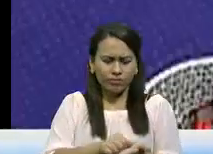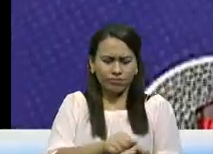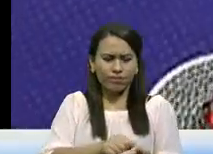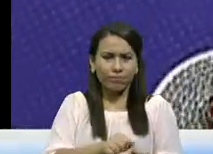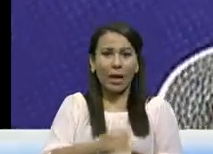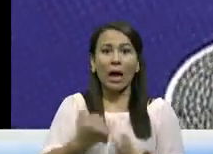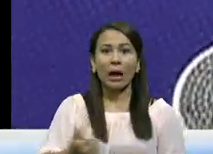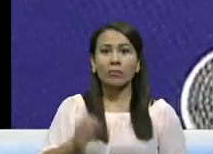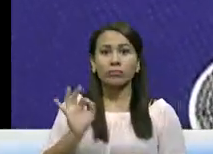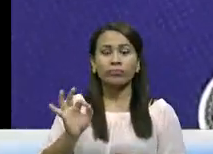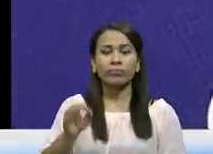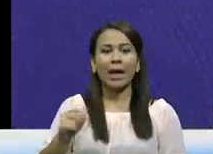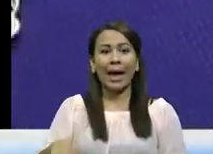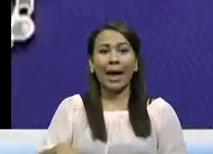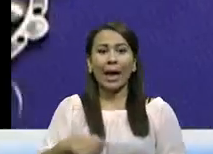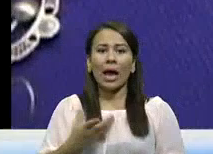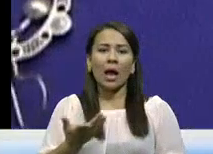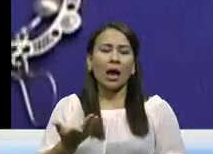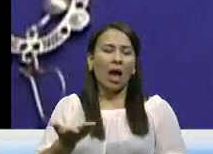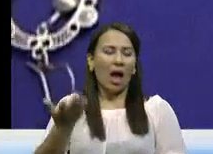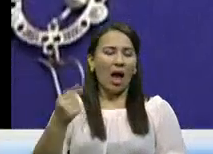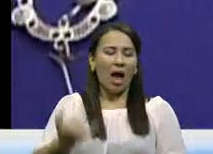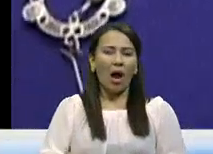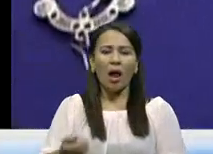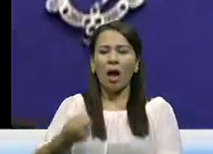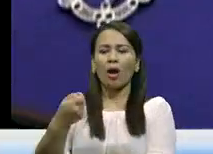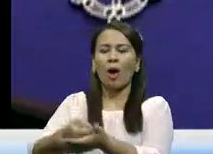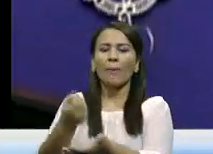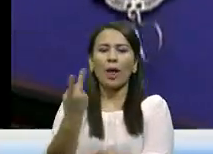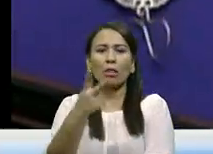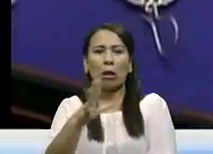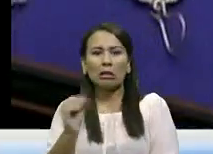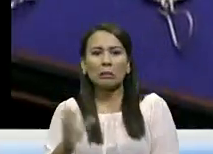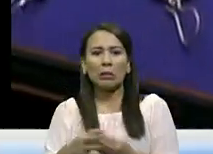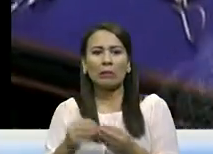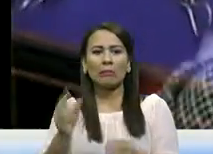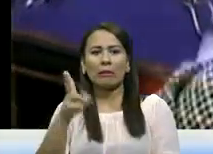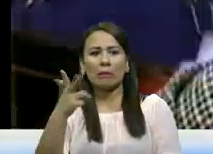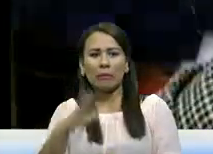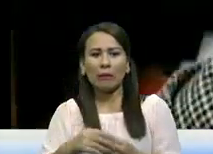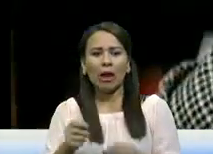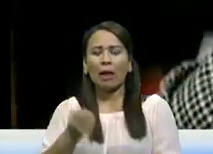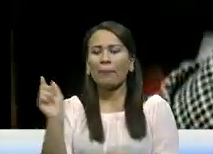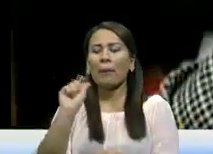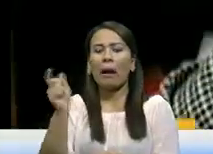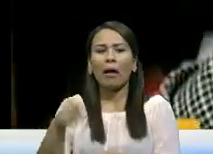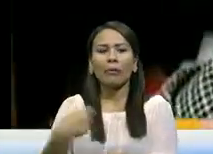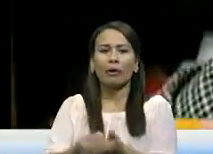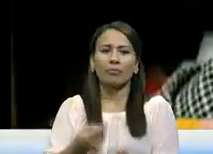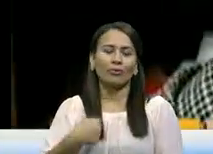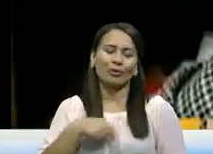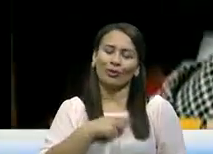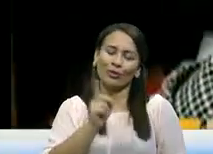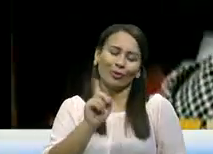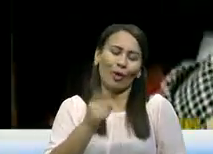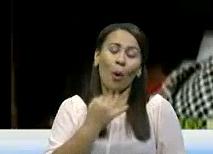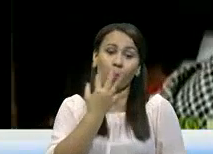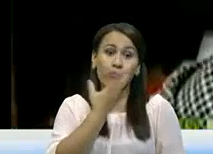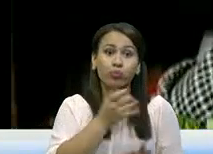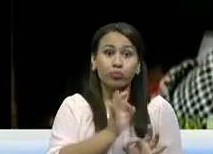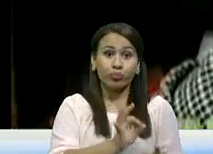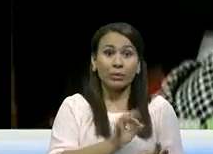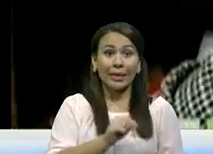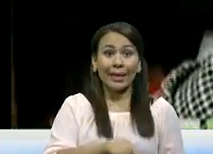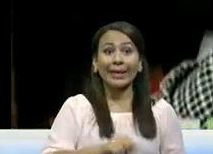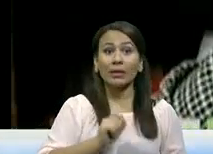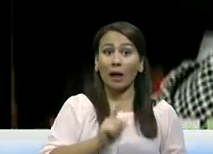las joyas, son bambalina. Que eso vende, creo, a $2.50, $3 al par. Nos duele joyita a nosotros. Y son bonitas joyas, pero